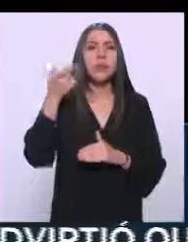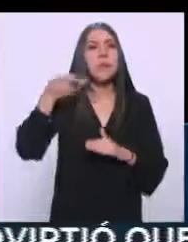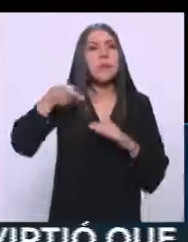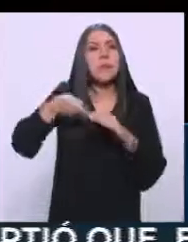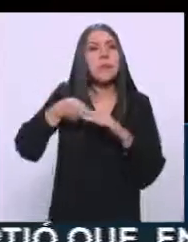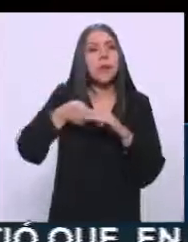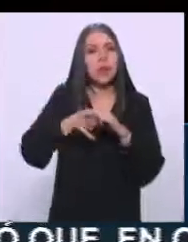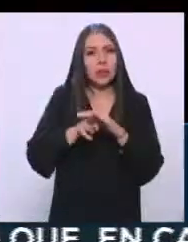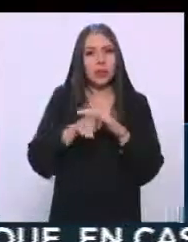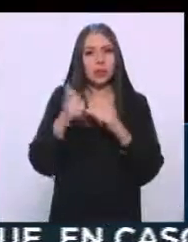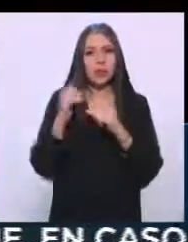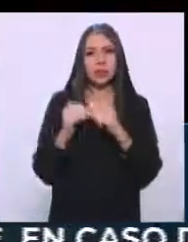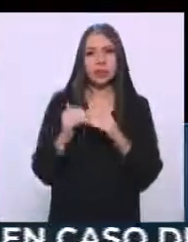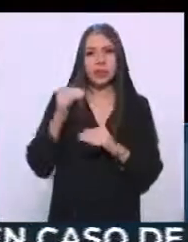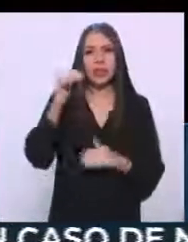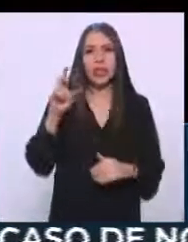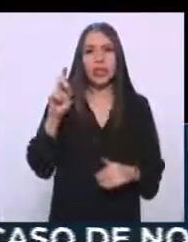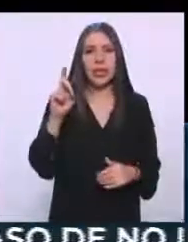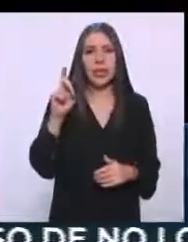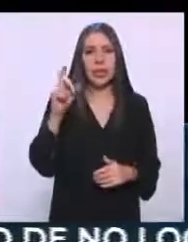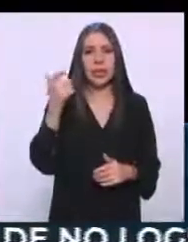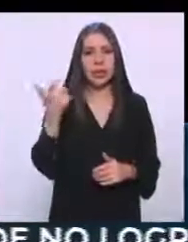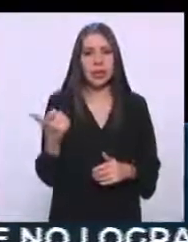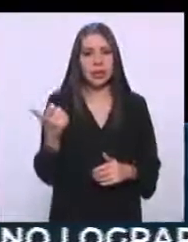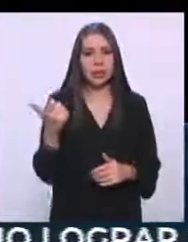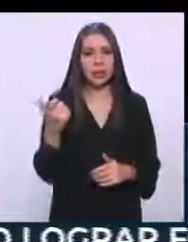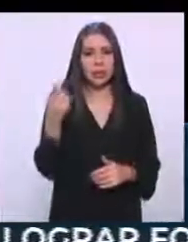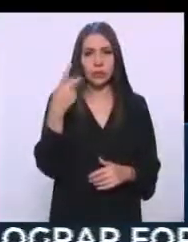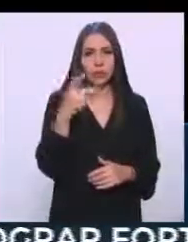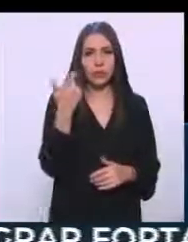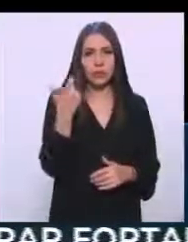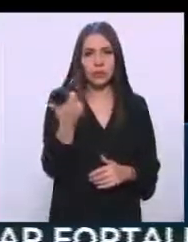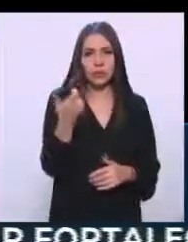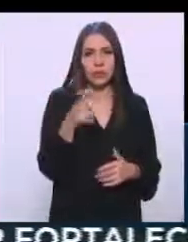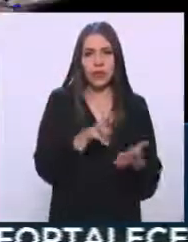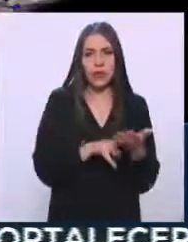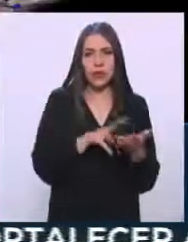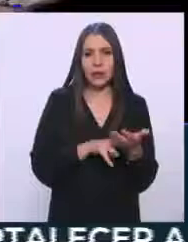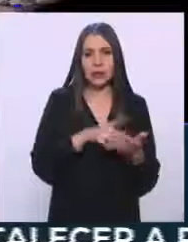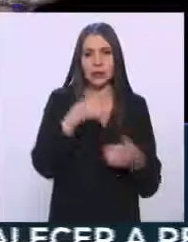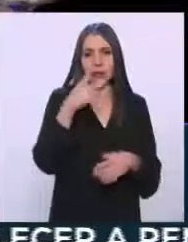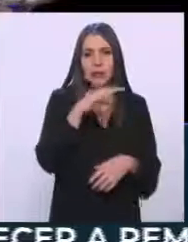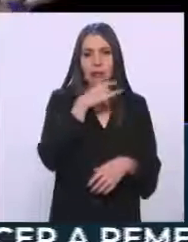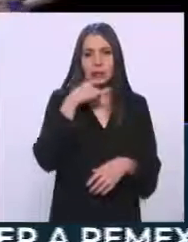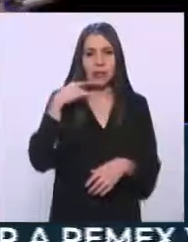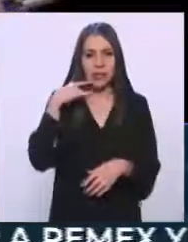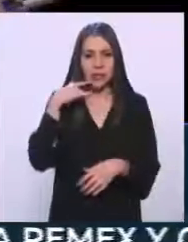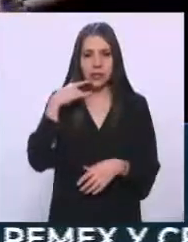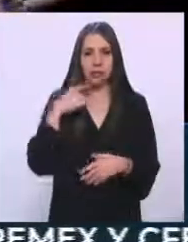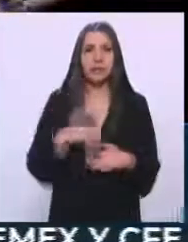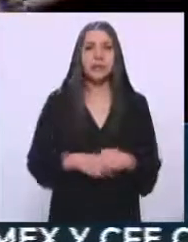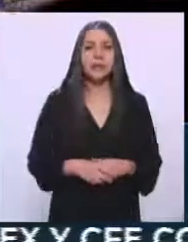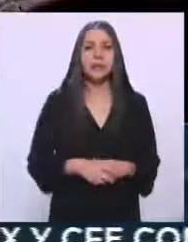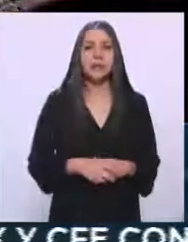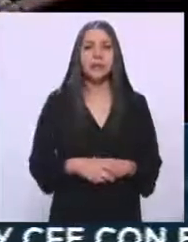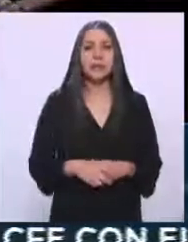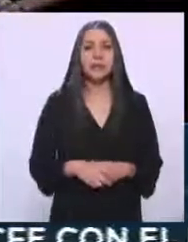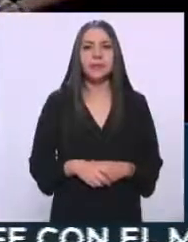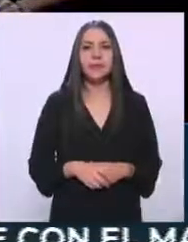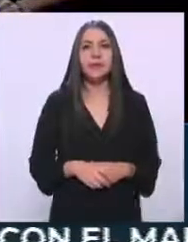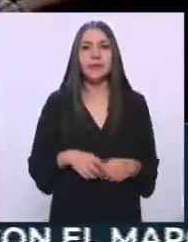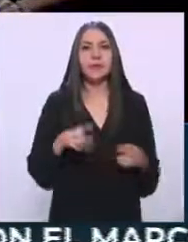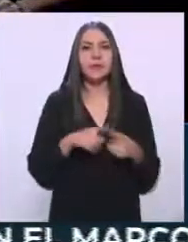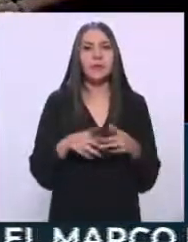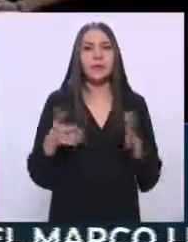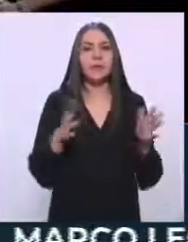una alza de 30 pesos en moneda nacional. Para que nos hagamos la imagen, en Chile el dólar